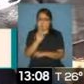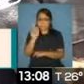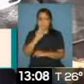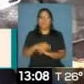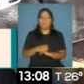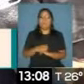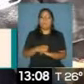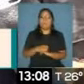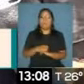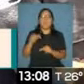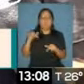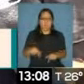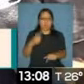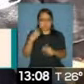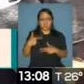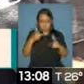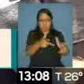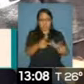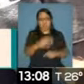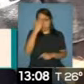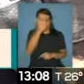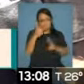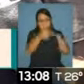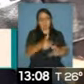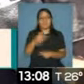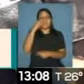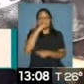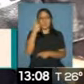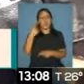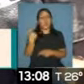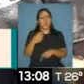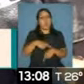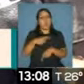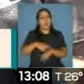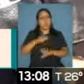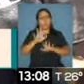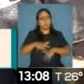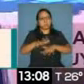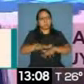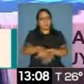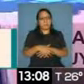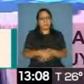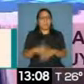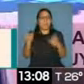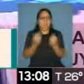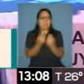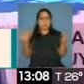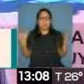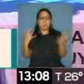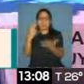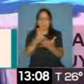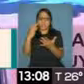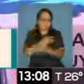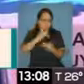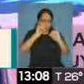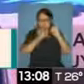respuesta ha sido esta, 72 horas de huelga que en este momento estamos observando que tiene un muy alto nivel de acatamiento,